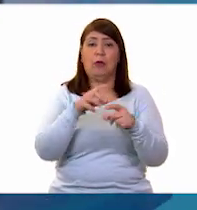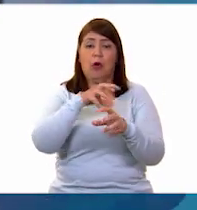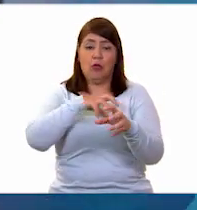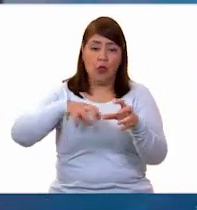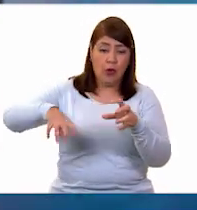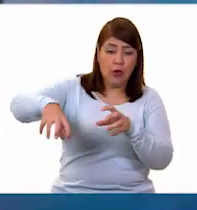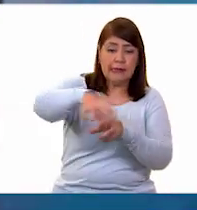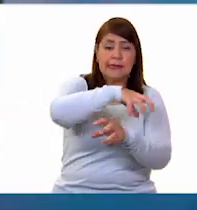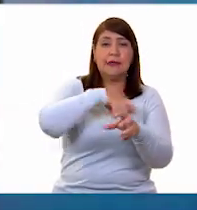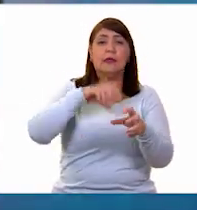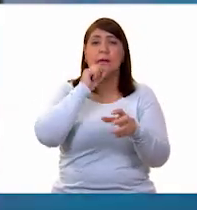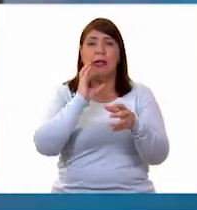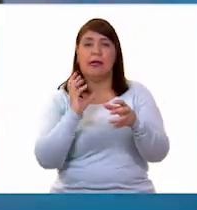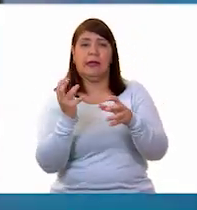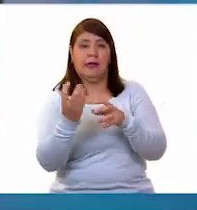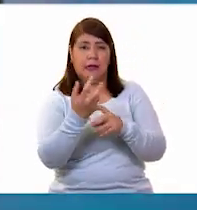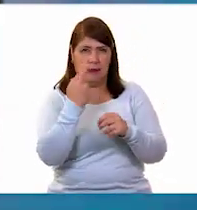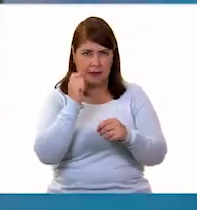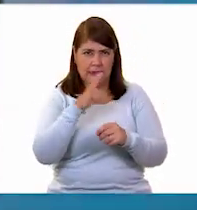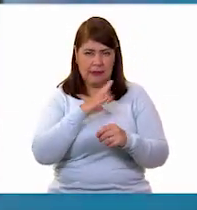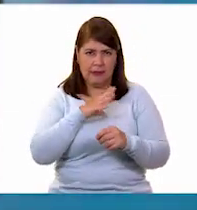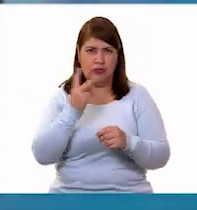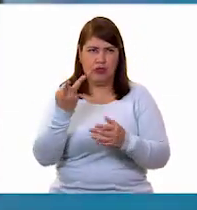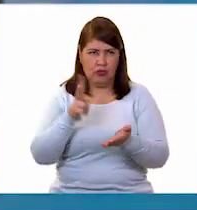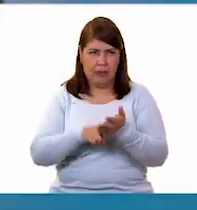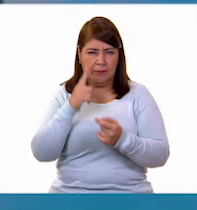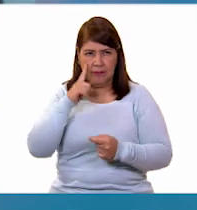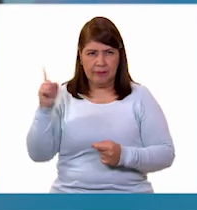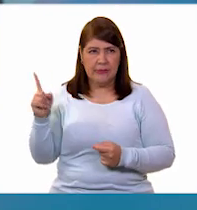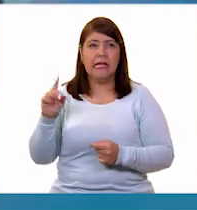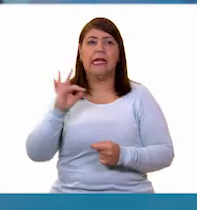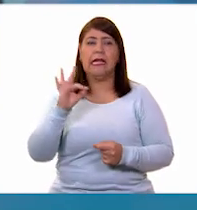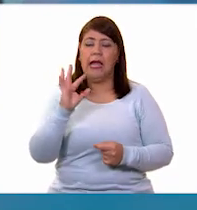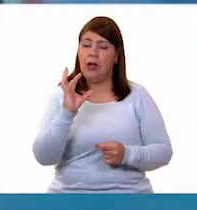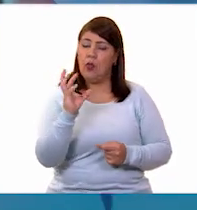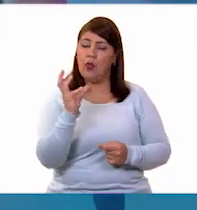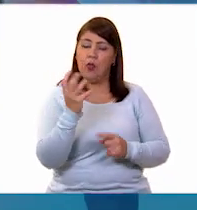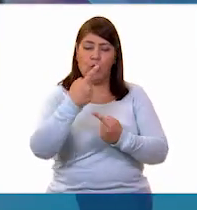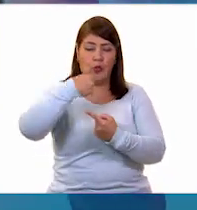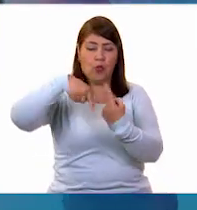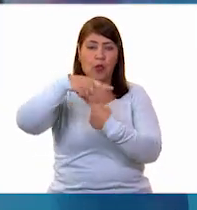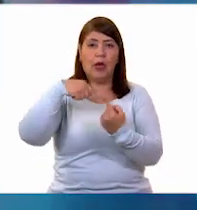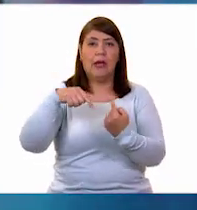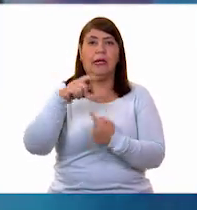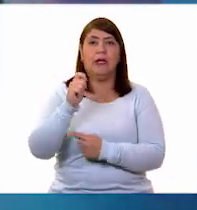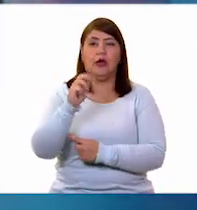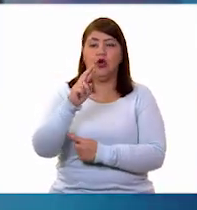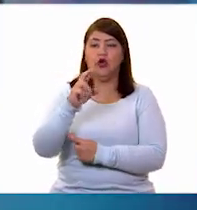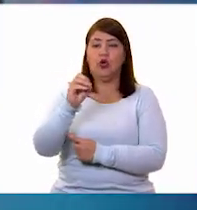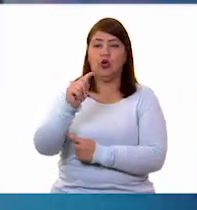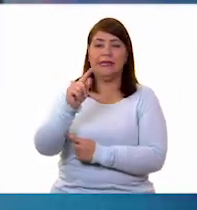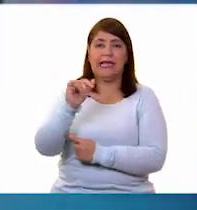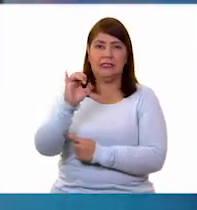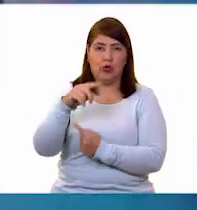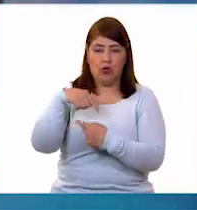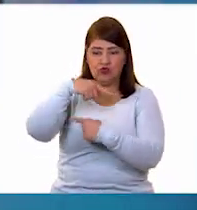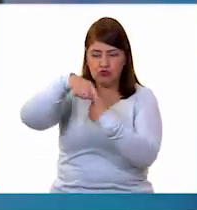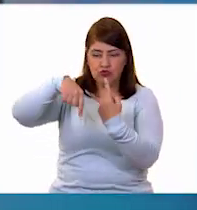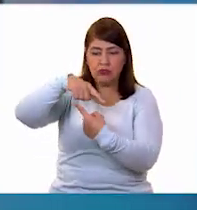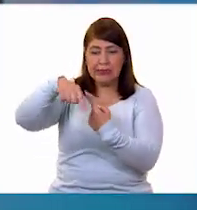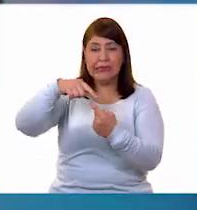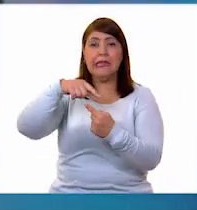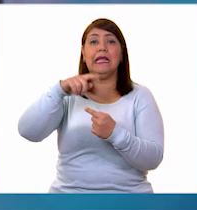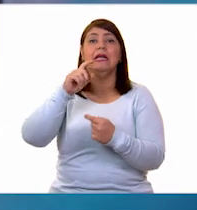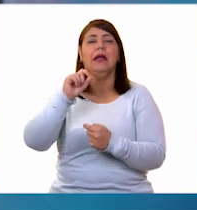el de traslación. Oh, ya recordé, cuando la Tierra gira en sí misma, se le llama movimiento de rotación. Así es, Masari.